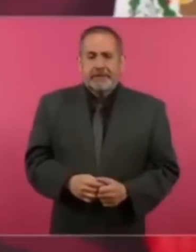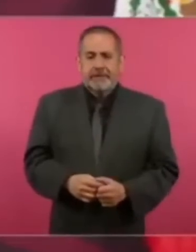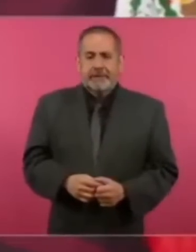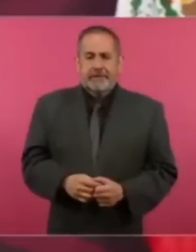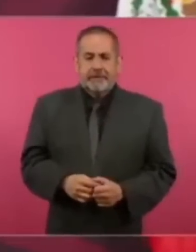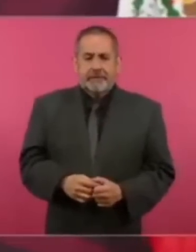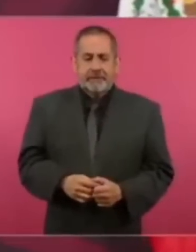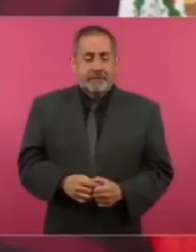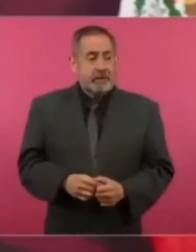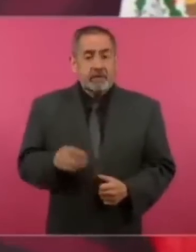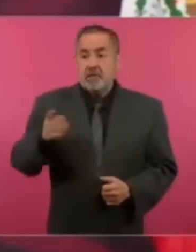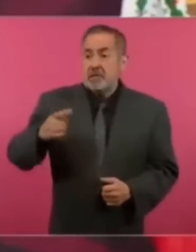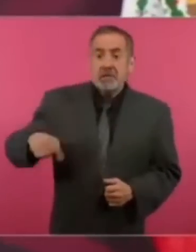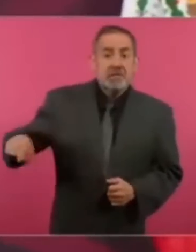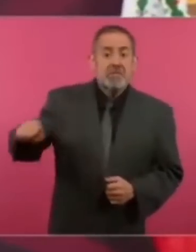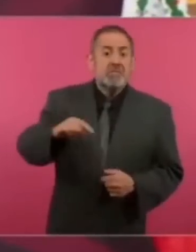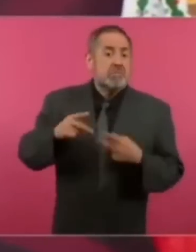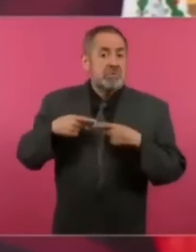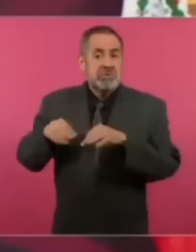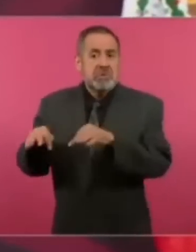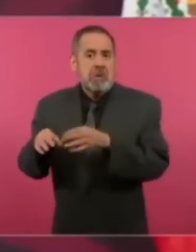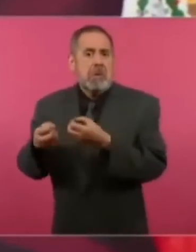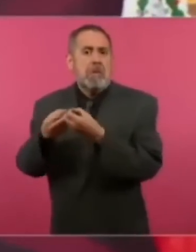Con afectación a los trabajadores,